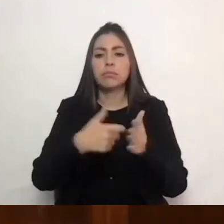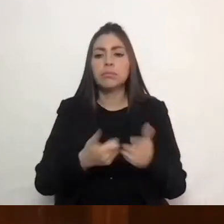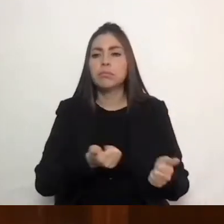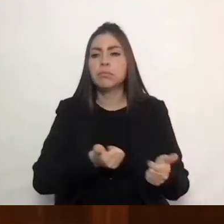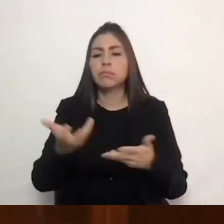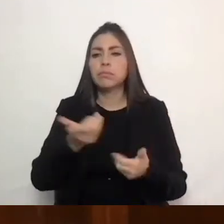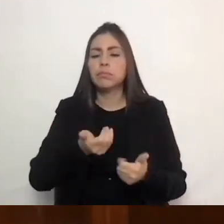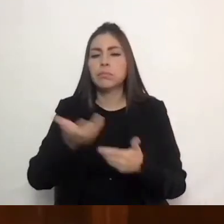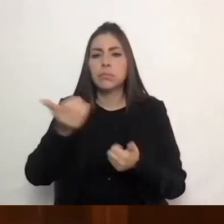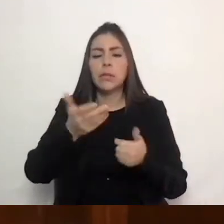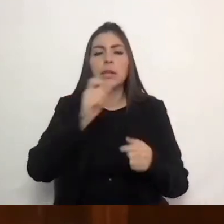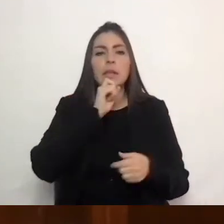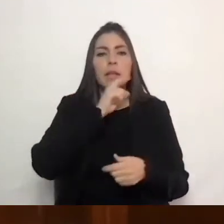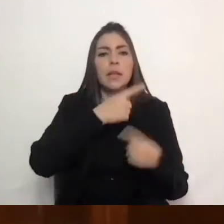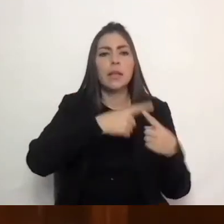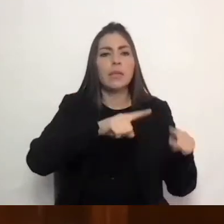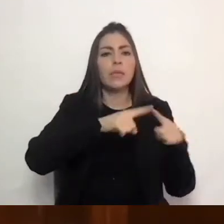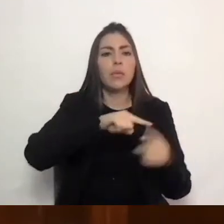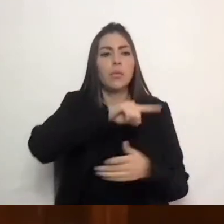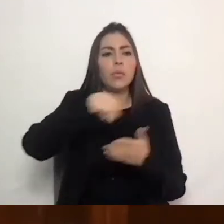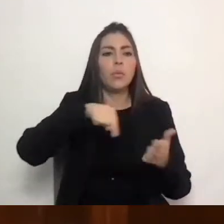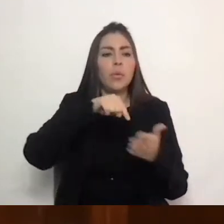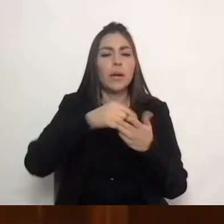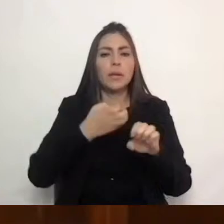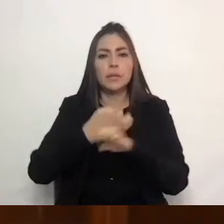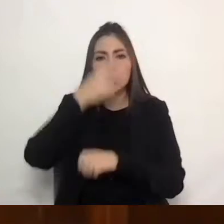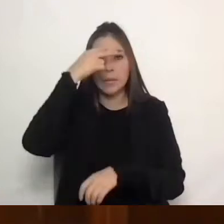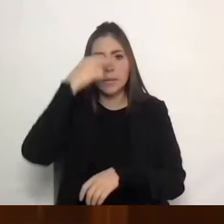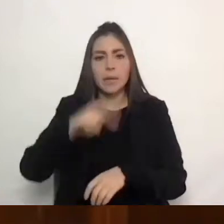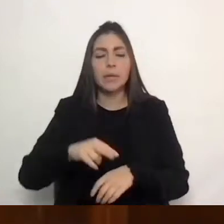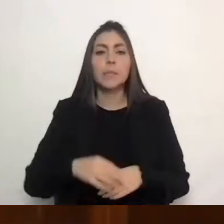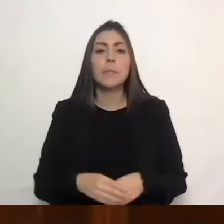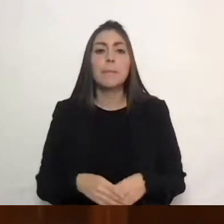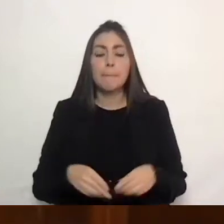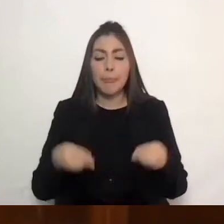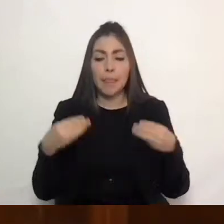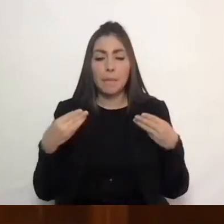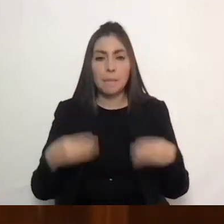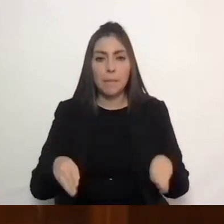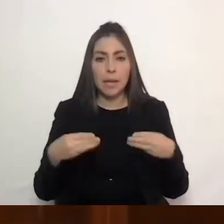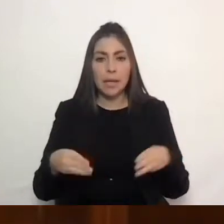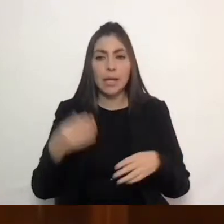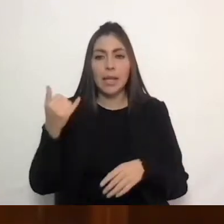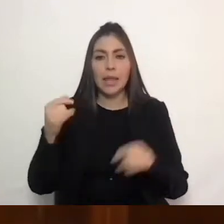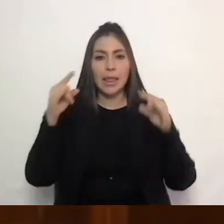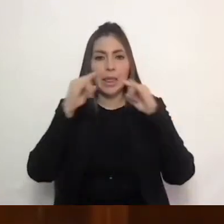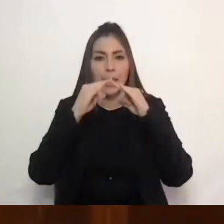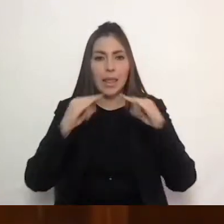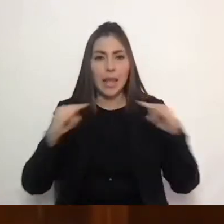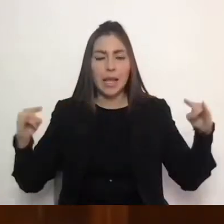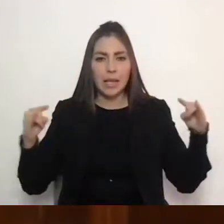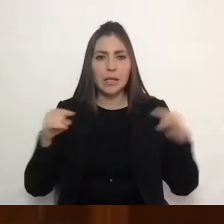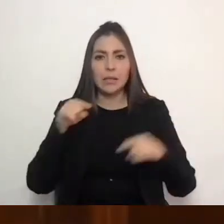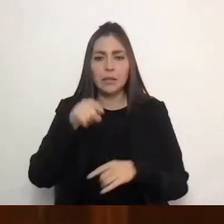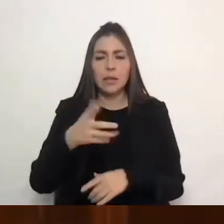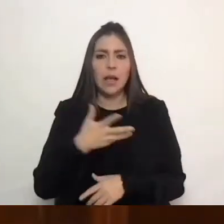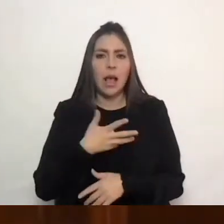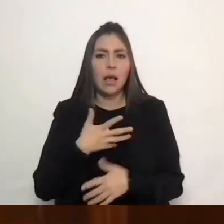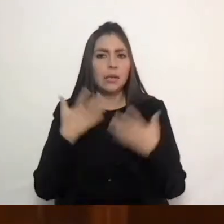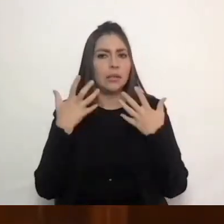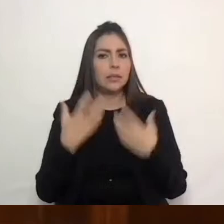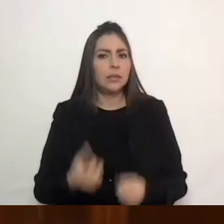a diversas regiones del Estado. Los mercados públicos y tianguis expresan valores